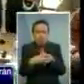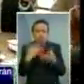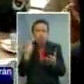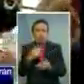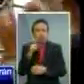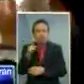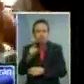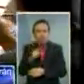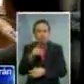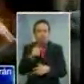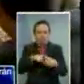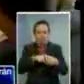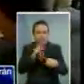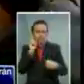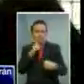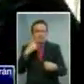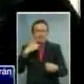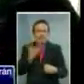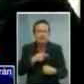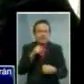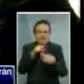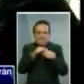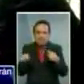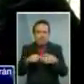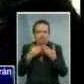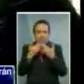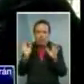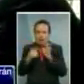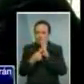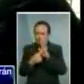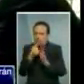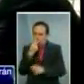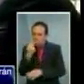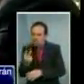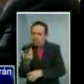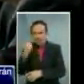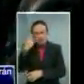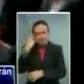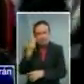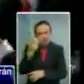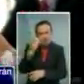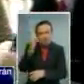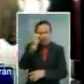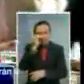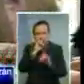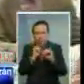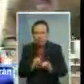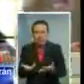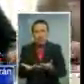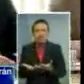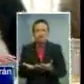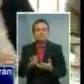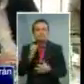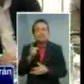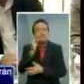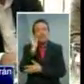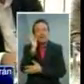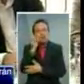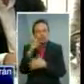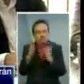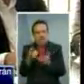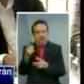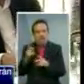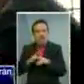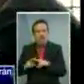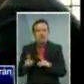un hecho político relevante dentro de la semana y cualquier signo se va a leer de una determinada forma o no. Ahora, dentro de las reuniones que han tenido y que sería